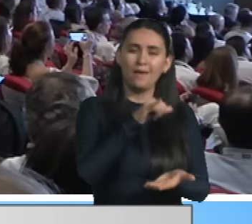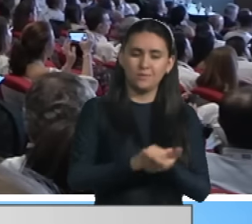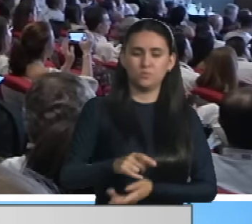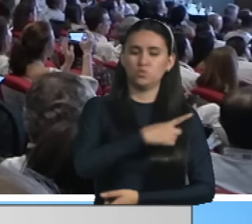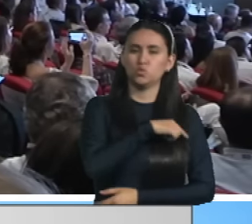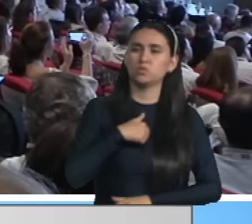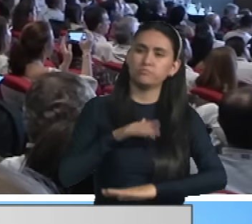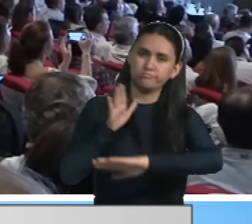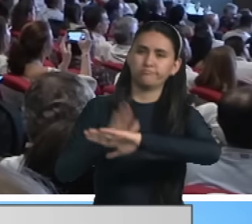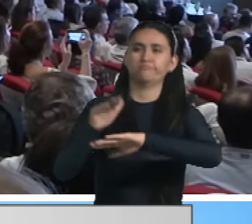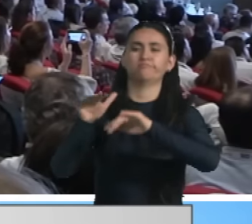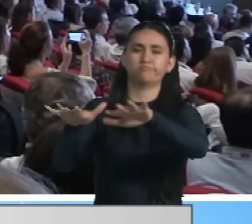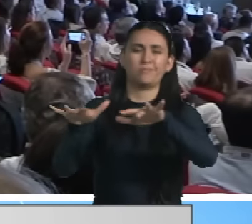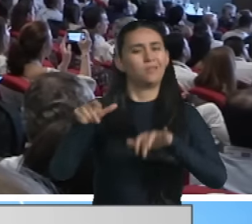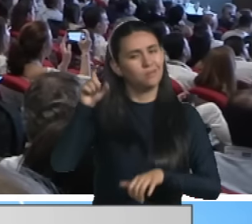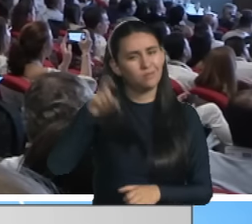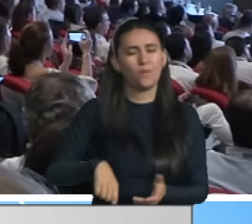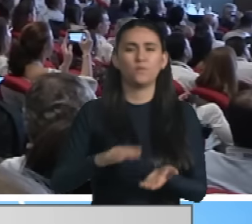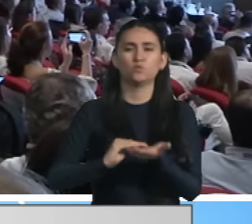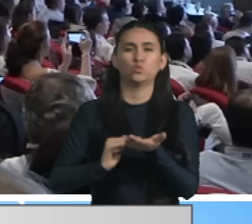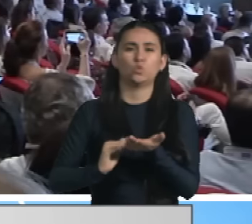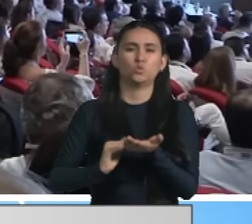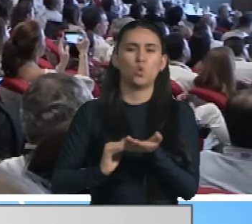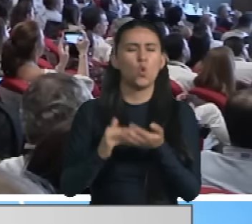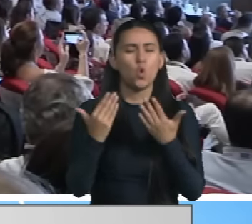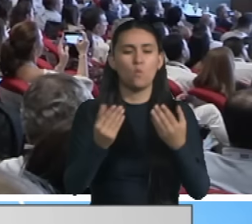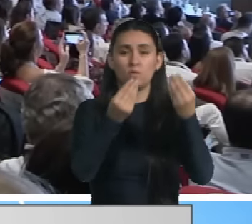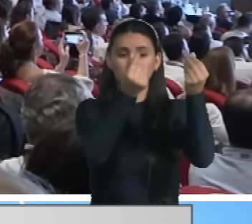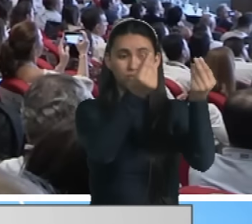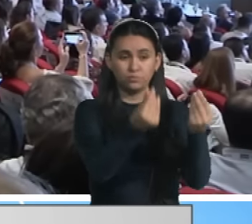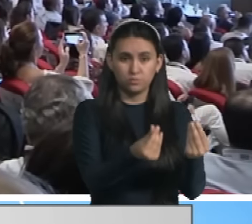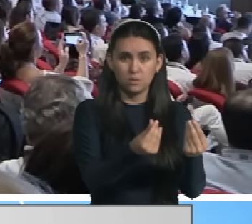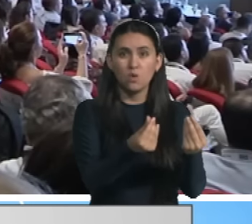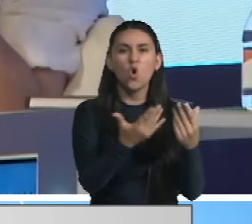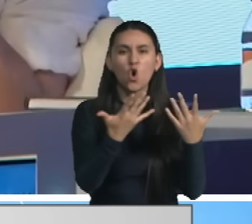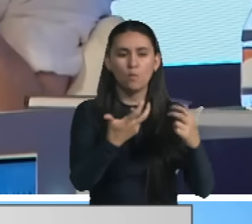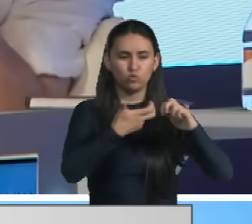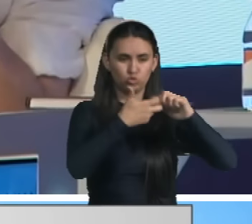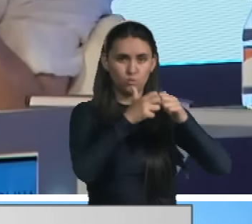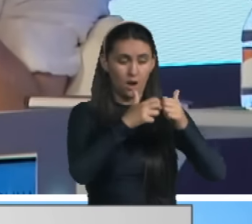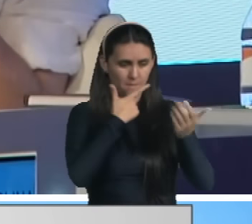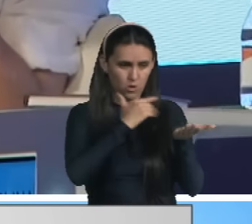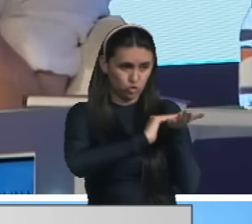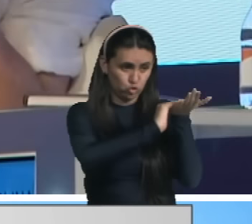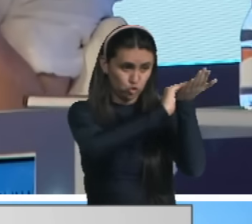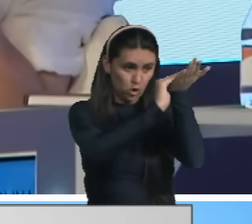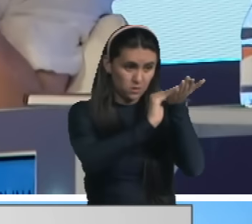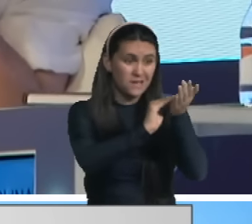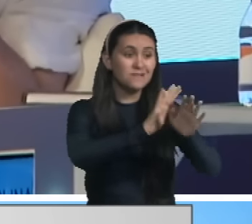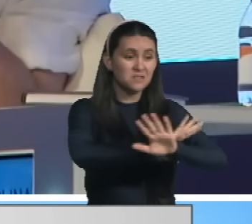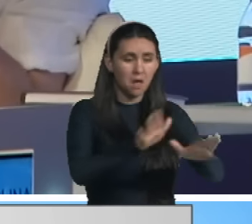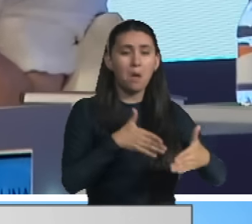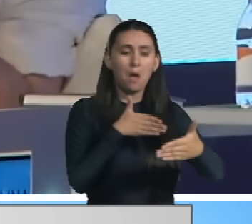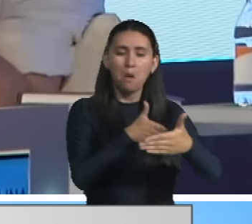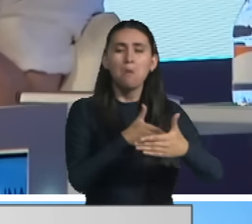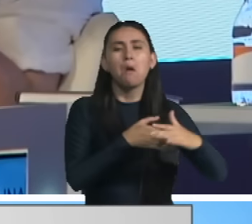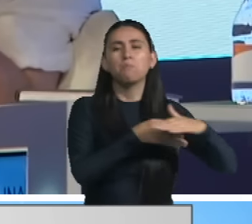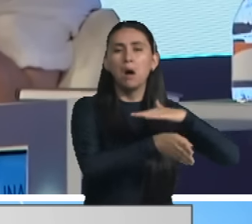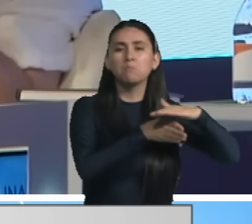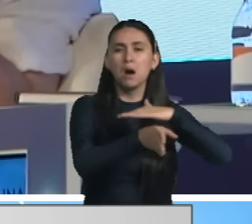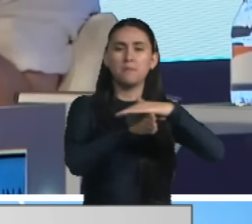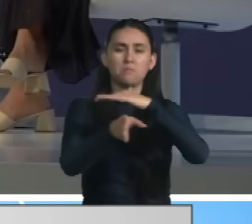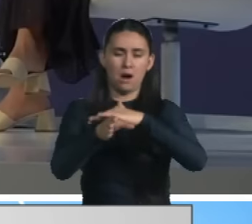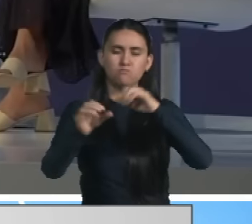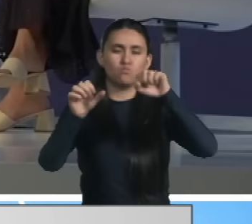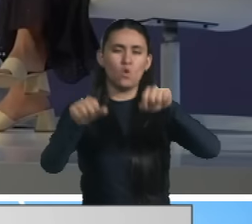llamado a solucionar. Al atender el problema financiero, vamos a empezar a resolver los problemas que hoy se están empezando a materializar en